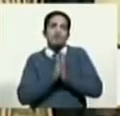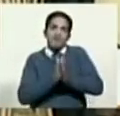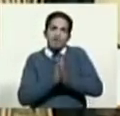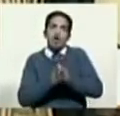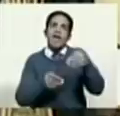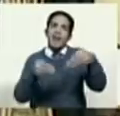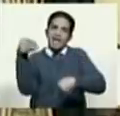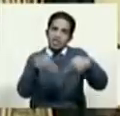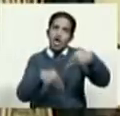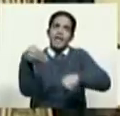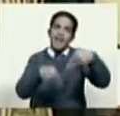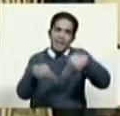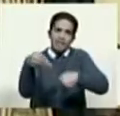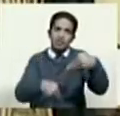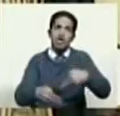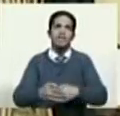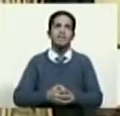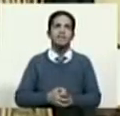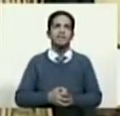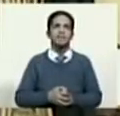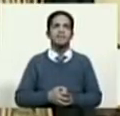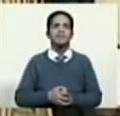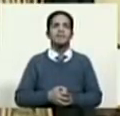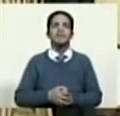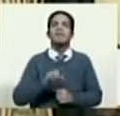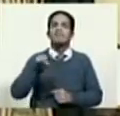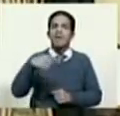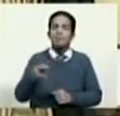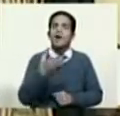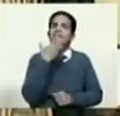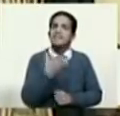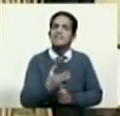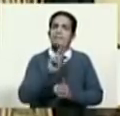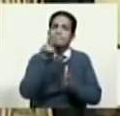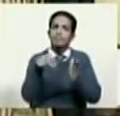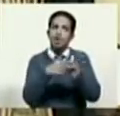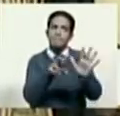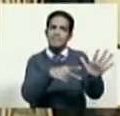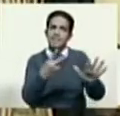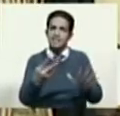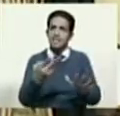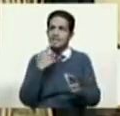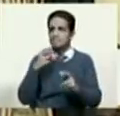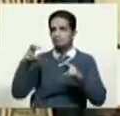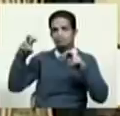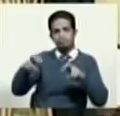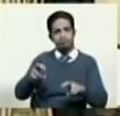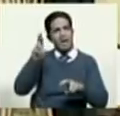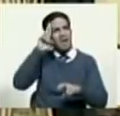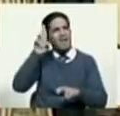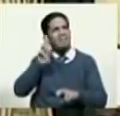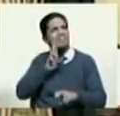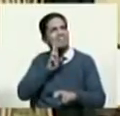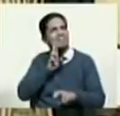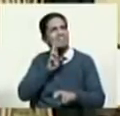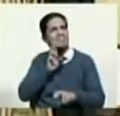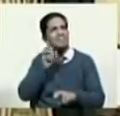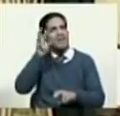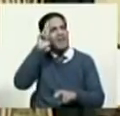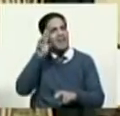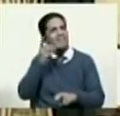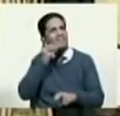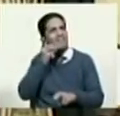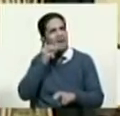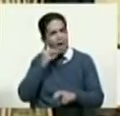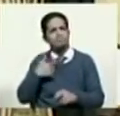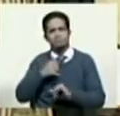presidenciales. Y en diciembre del 2017 dijimos en la mesa de negociación de República Dominicana, vamos a un adelanto de